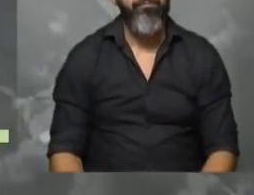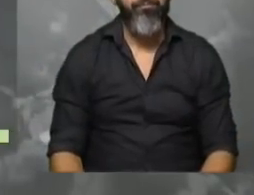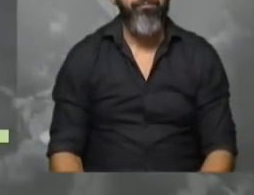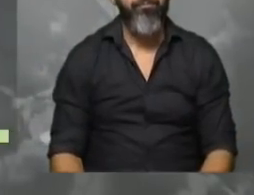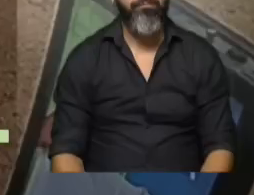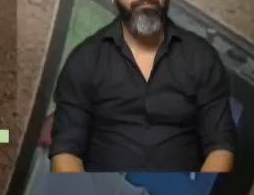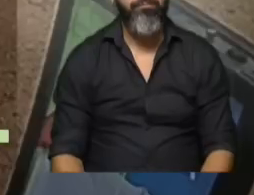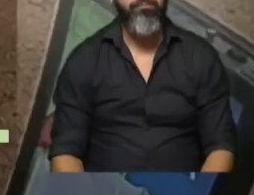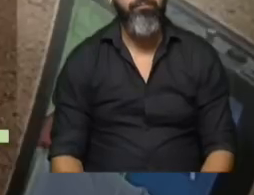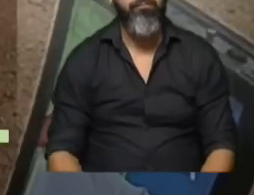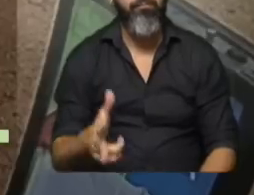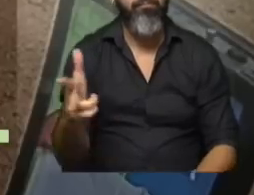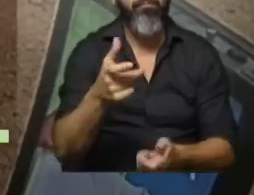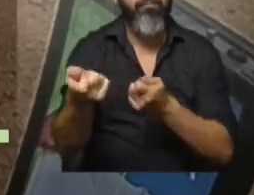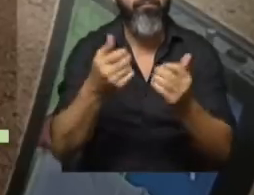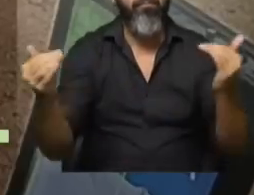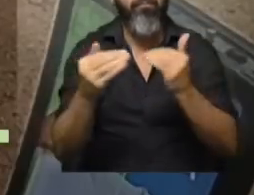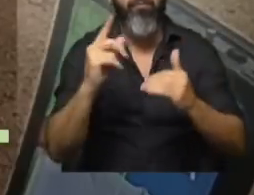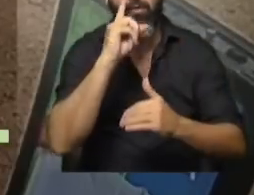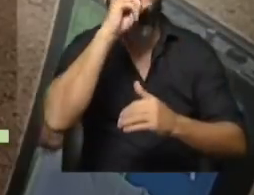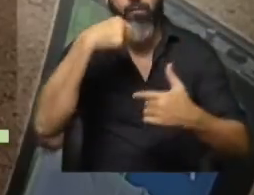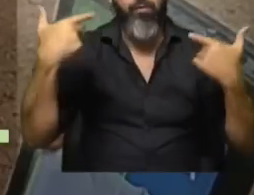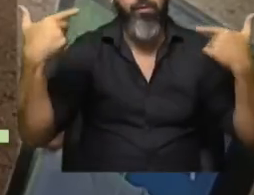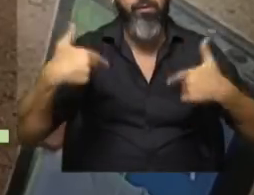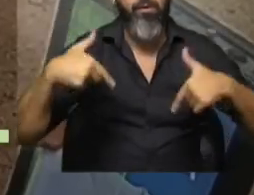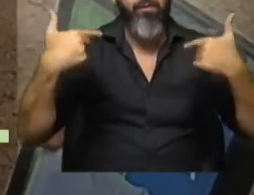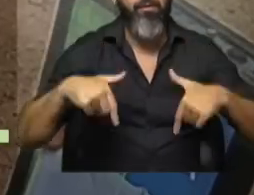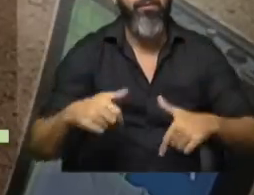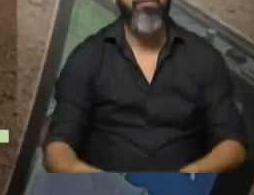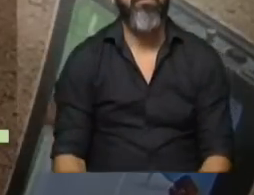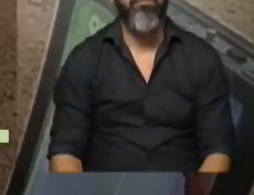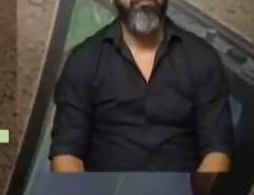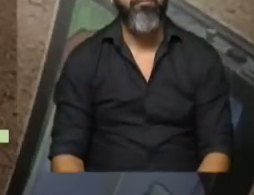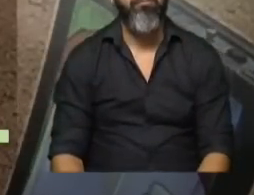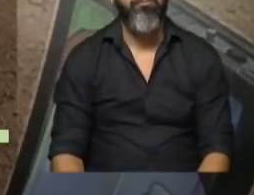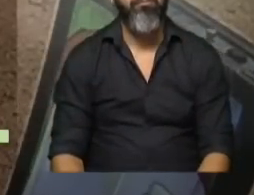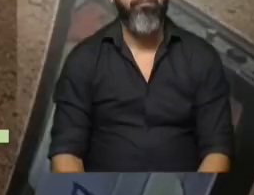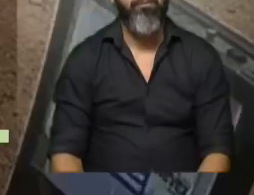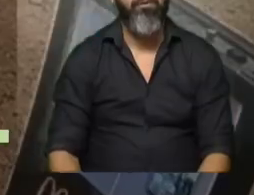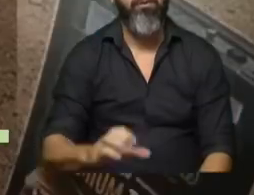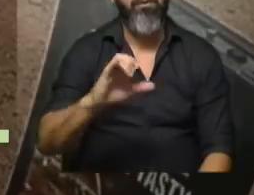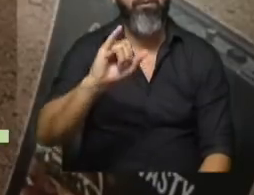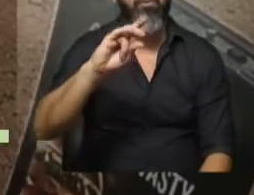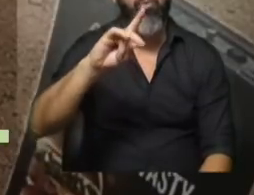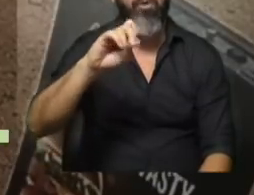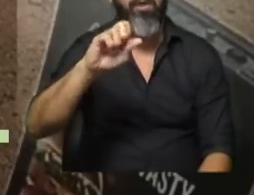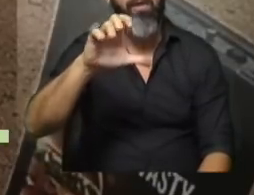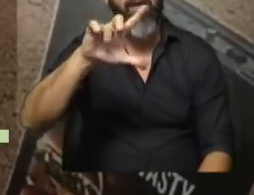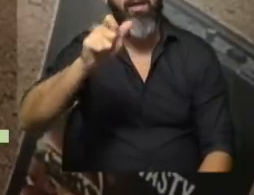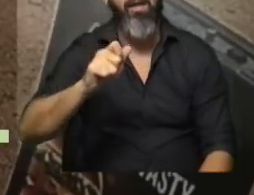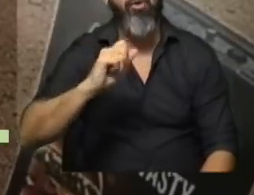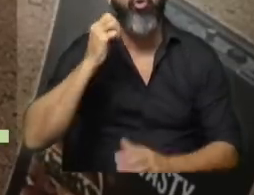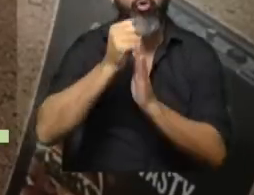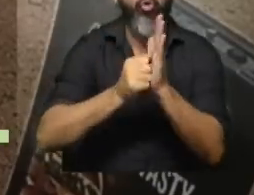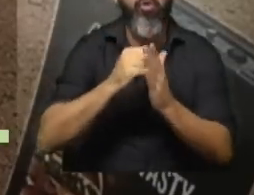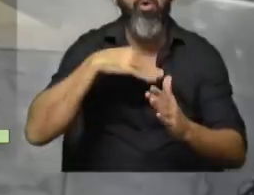va a mover la temperatura como siempre viendo a esta hora las cámaras del centro de gestión de movilidad de la intendencia de Montevideo en ciudadela entre Soriano y canelones hasta las